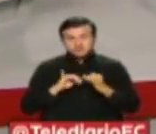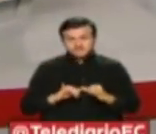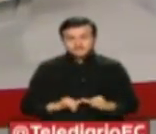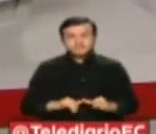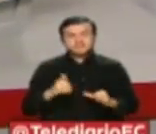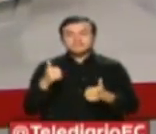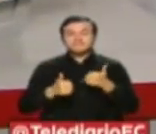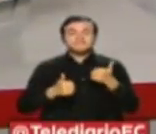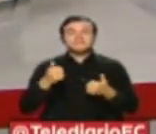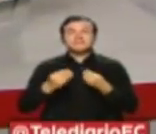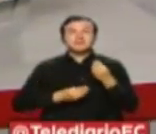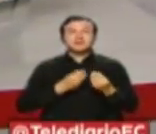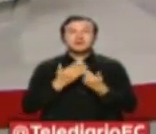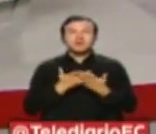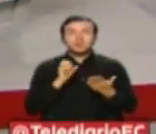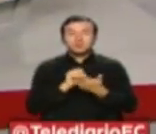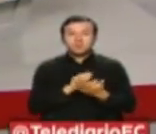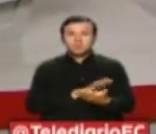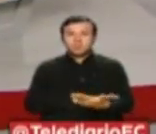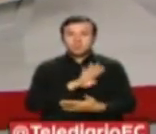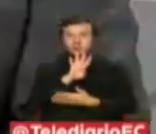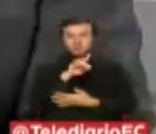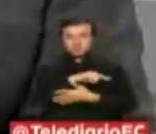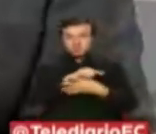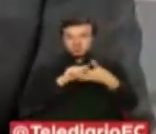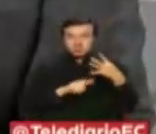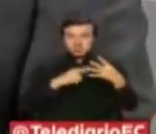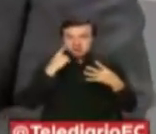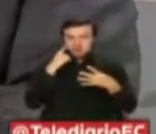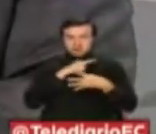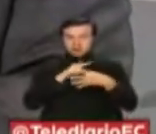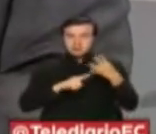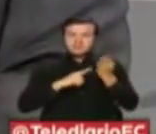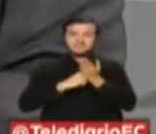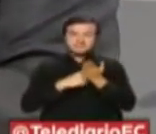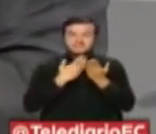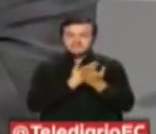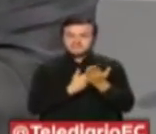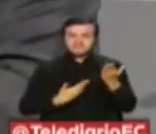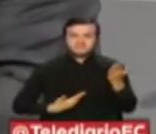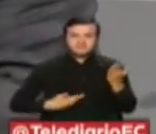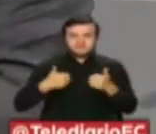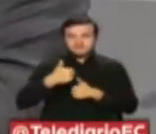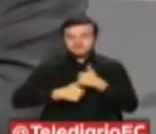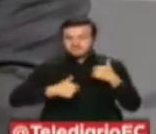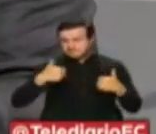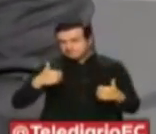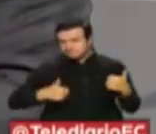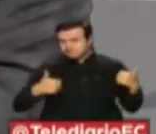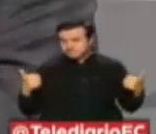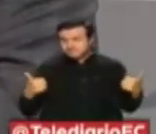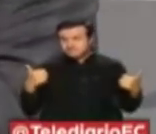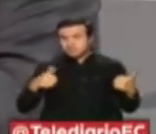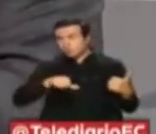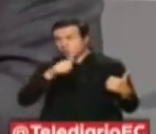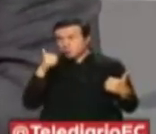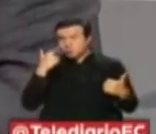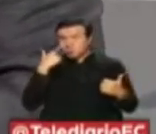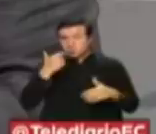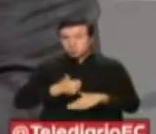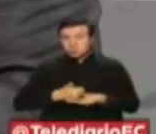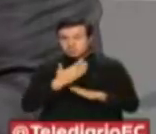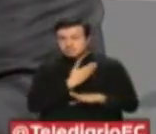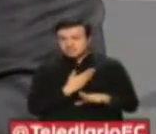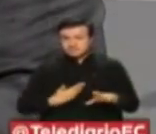que ocurrirá con estos cuatro proyectos como resultado de la reunión del presidente con los poderes de ley con el resto de poderes del estado la